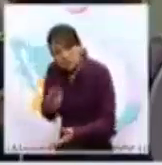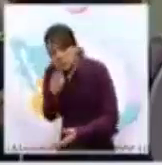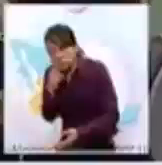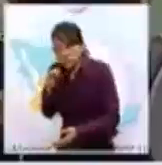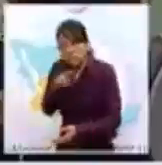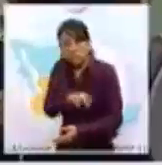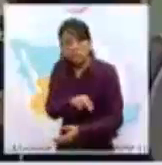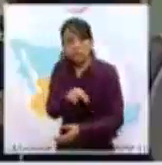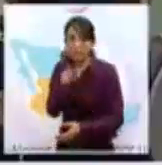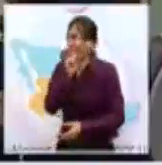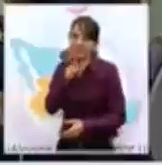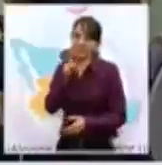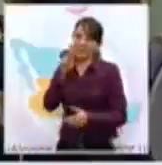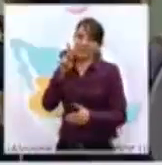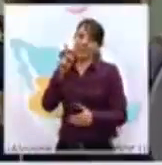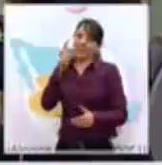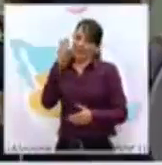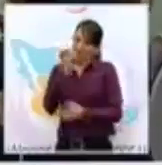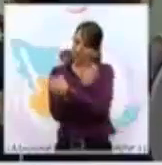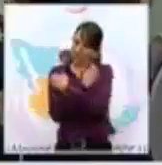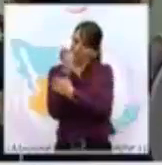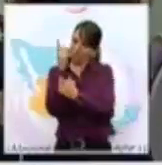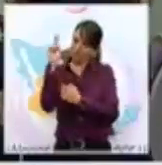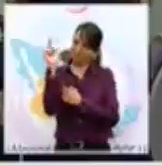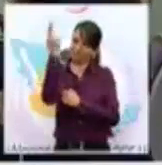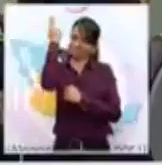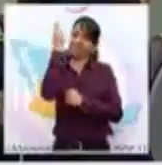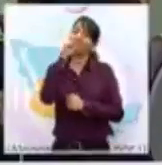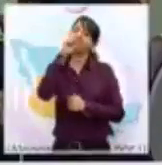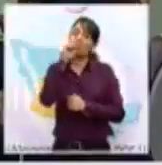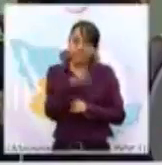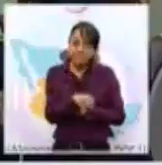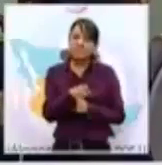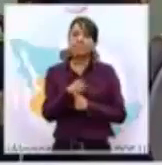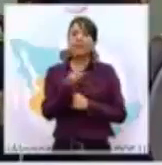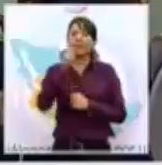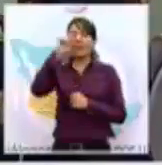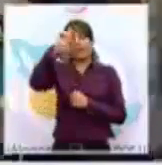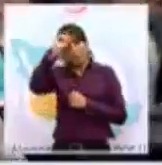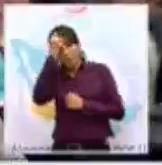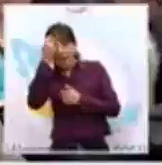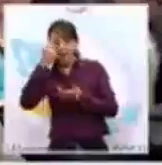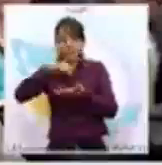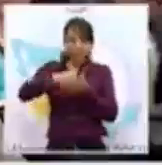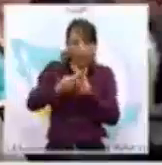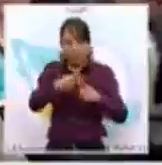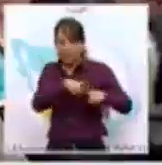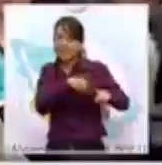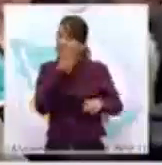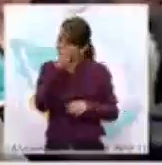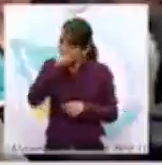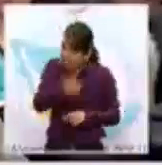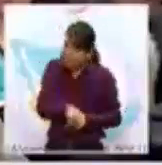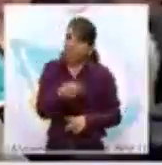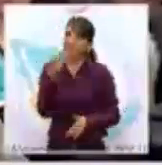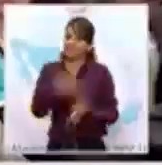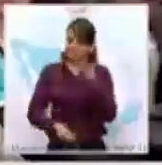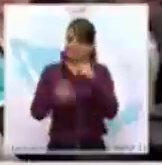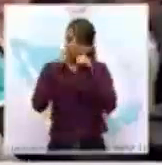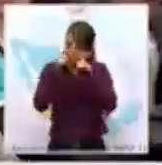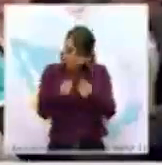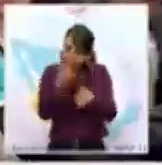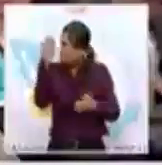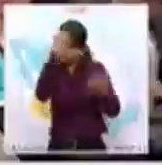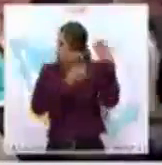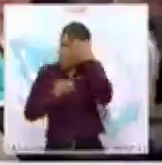también de la parte de lo que tiene que ver con la educación técnica media, pero sobre todo yo creo que tiene que ver con la creación